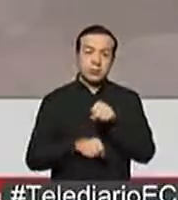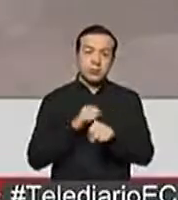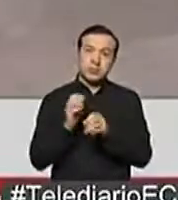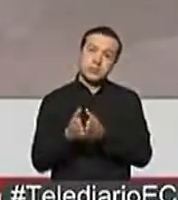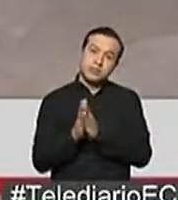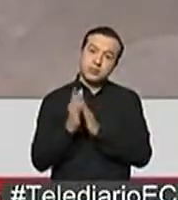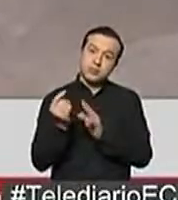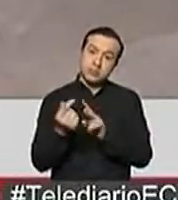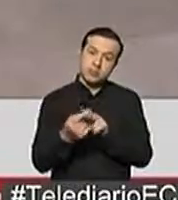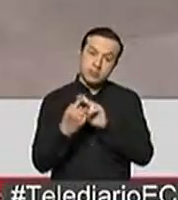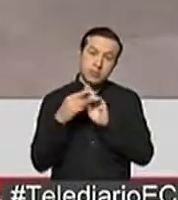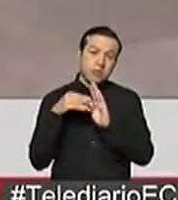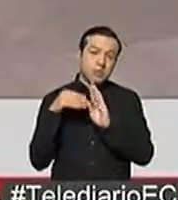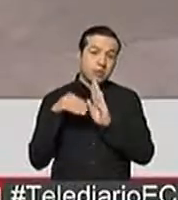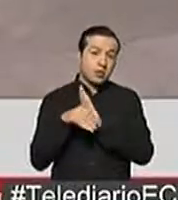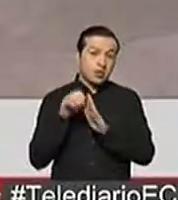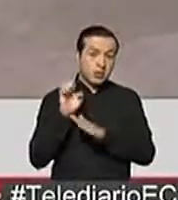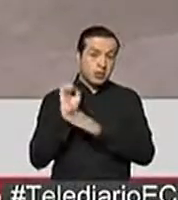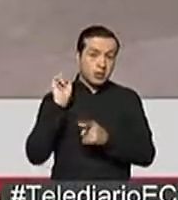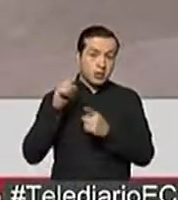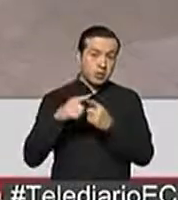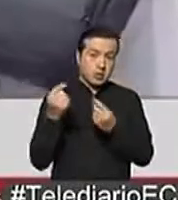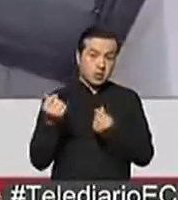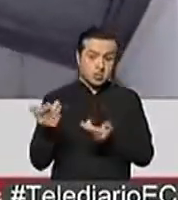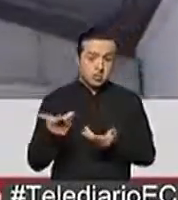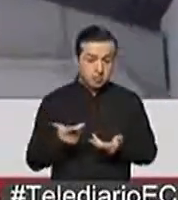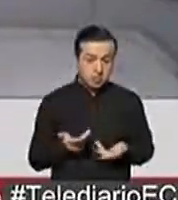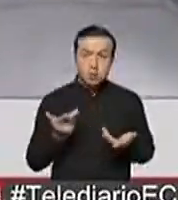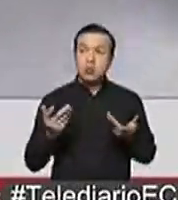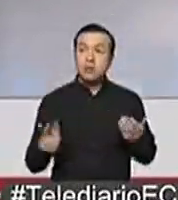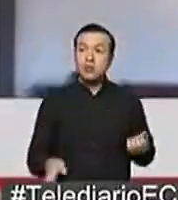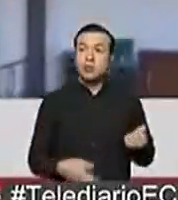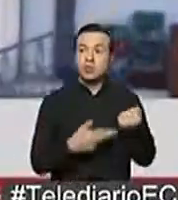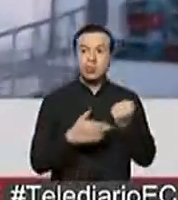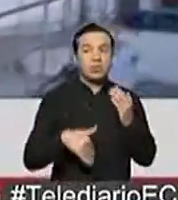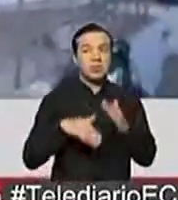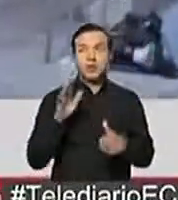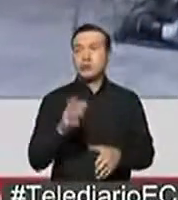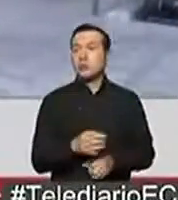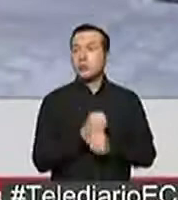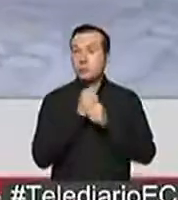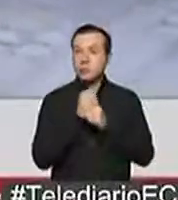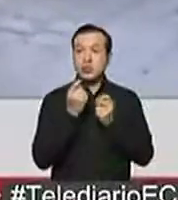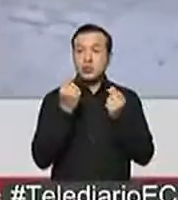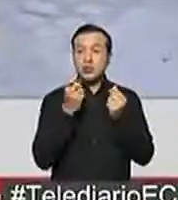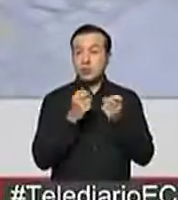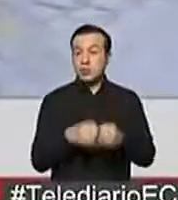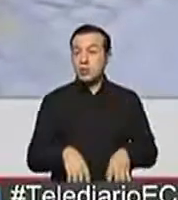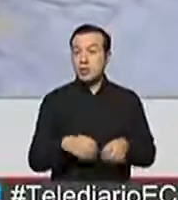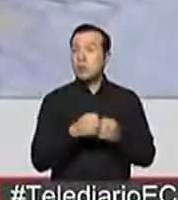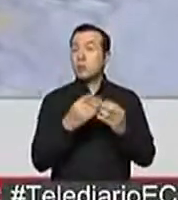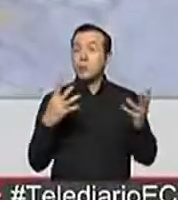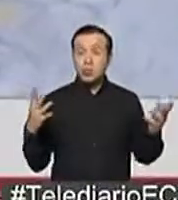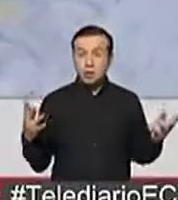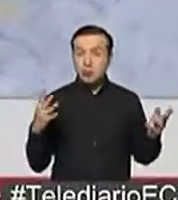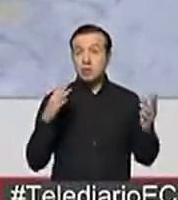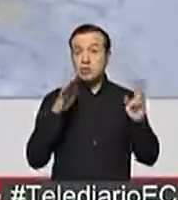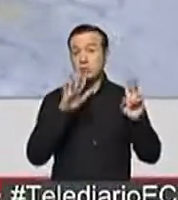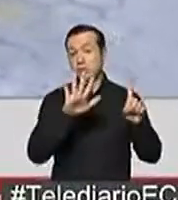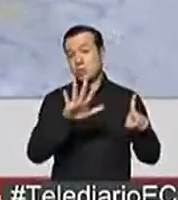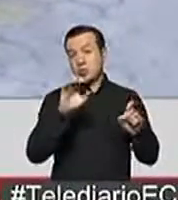con la misma institución. Pero mientras los recursos llegan, ha reforzado la seguridad. Las pérdidas se cuantifican en alrededor